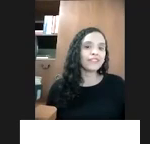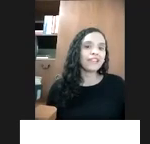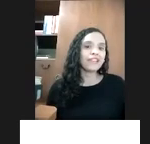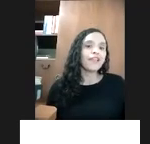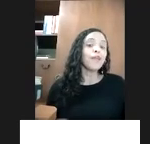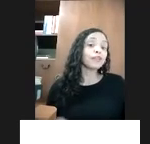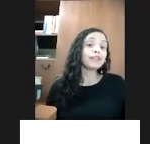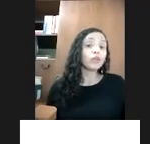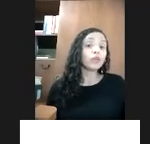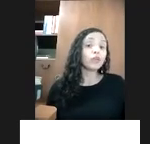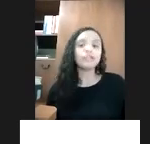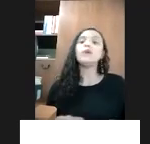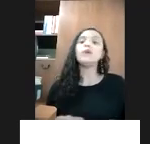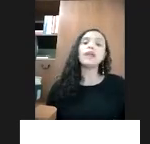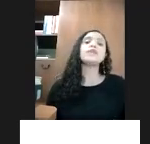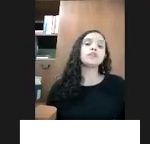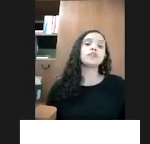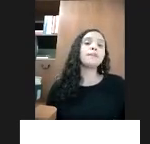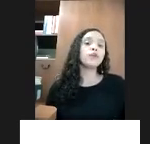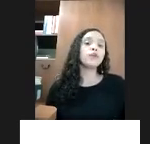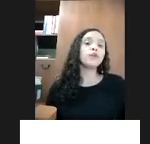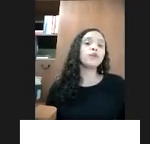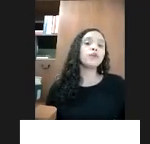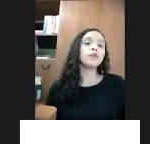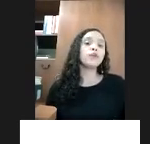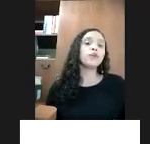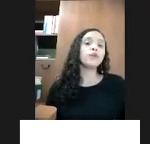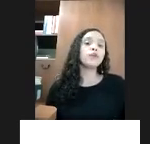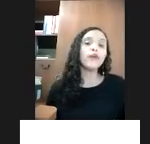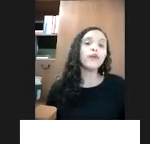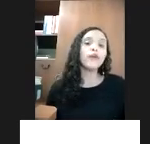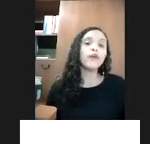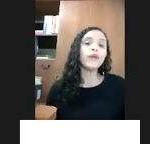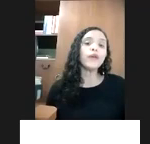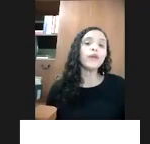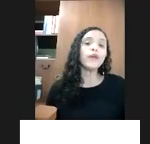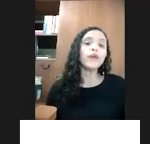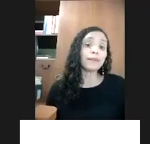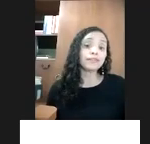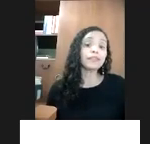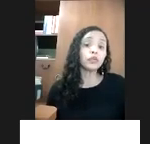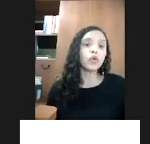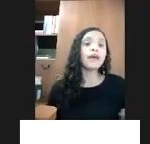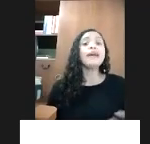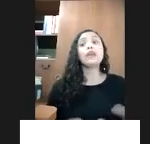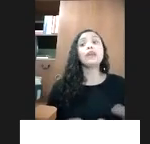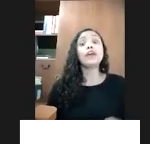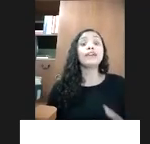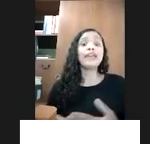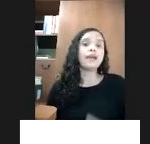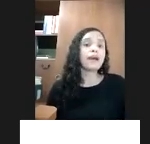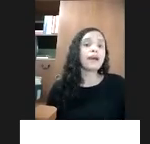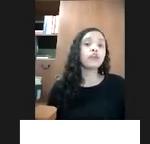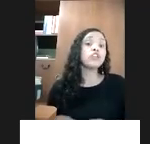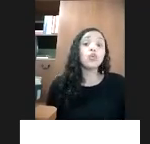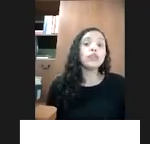Es importante recordar que un número significativo de las personas mayores también sufren algún tipo de discapacidad motora, que algunos están